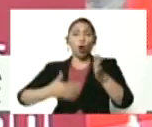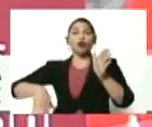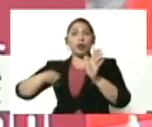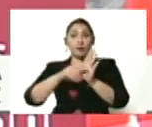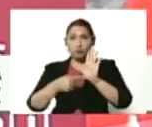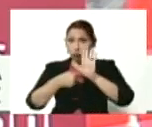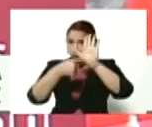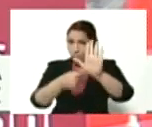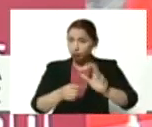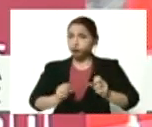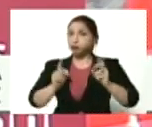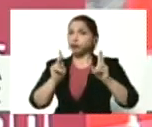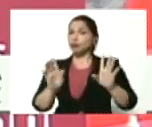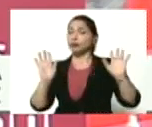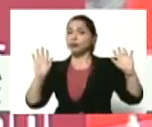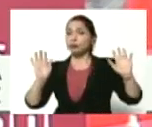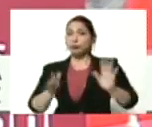oportunidad.